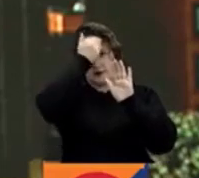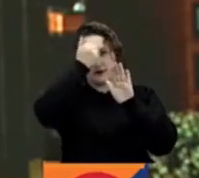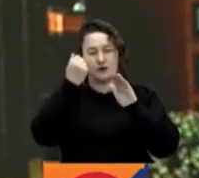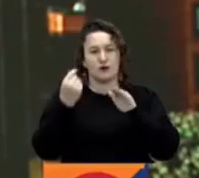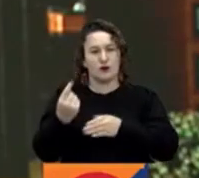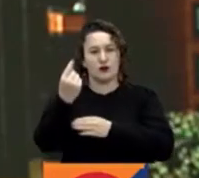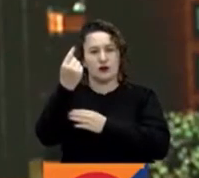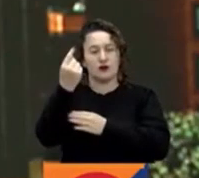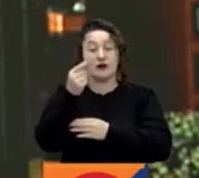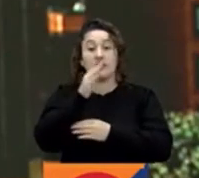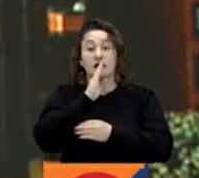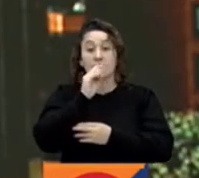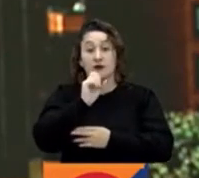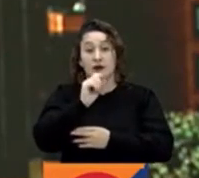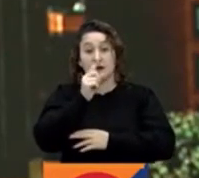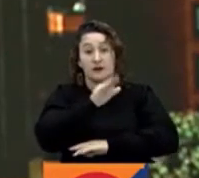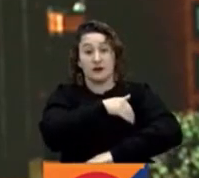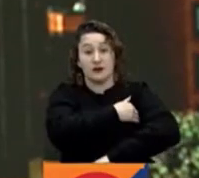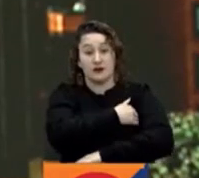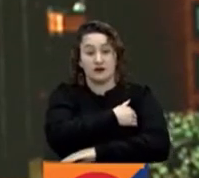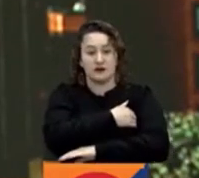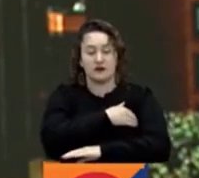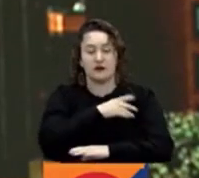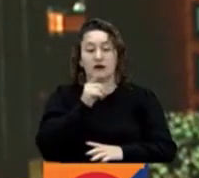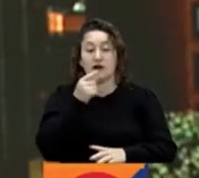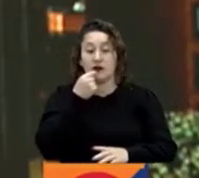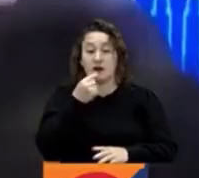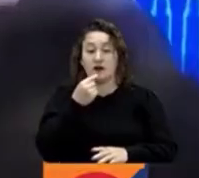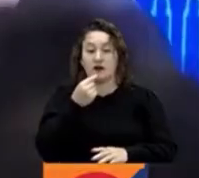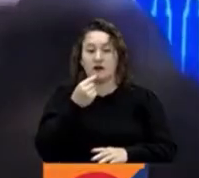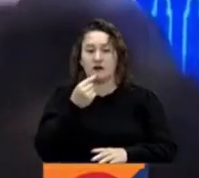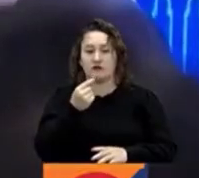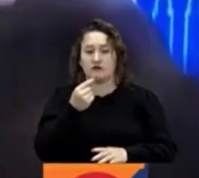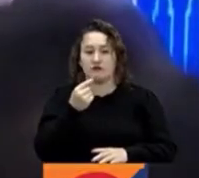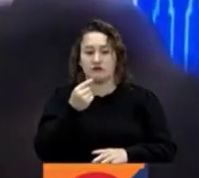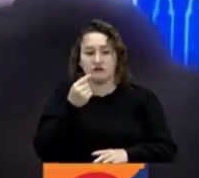progresistas, la primera ministra de Nueva Zelanda, Jacinda Ardern, anunció de forma